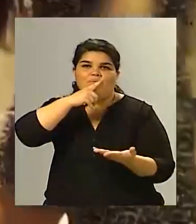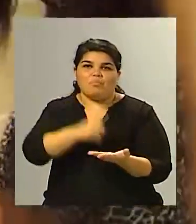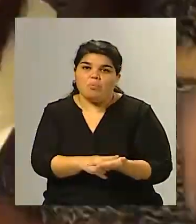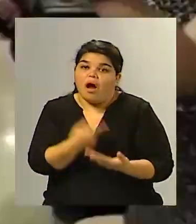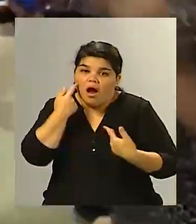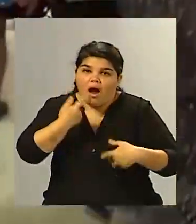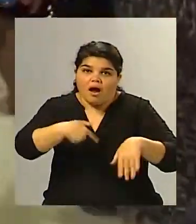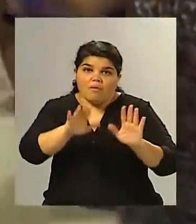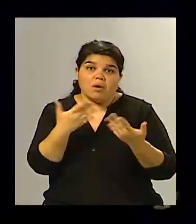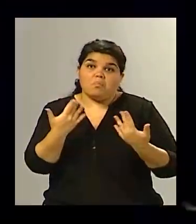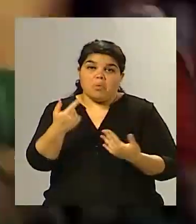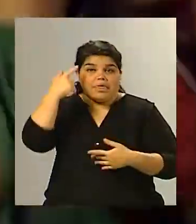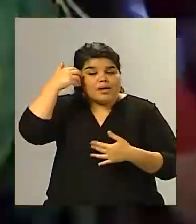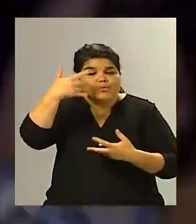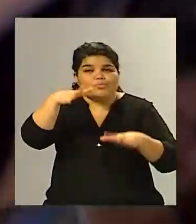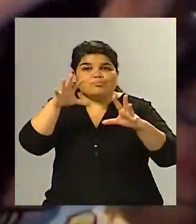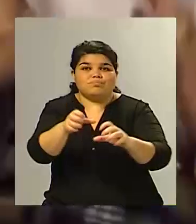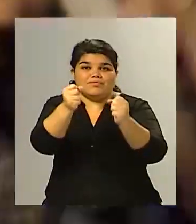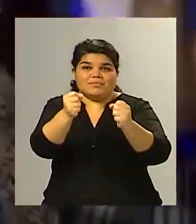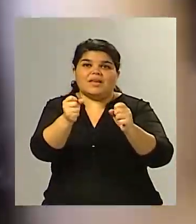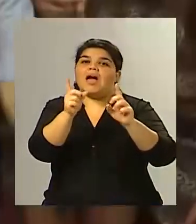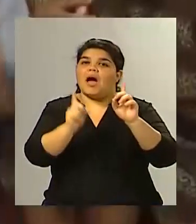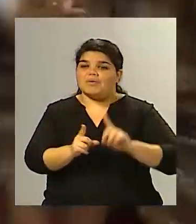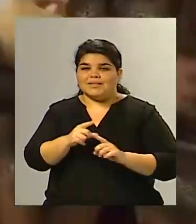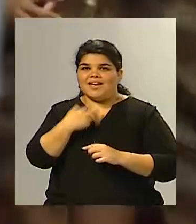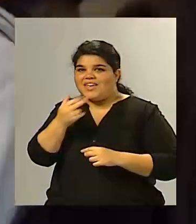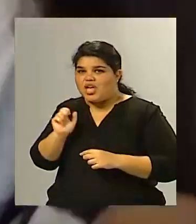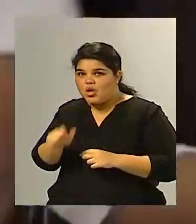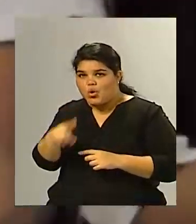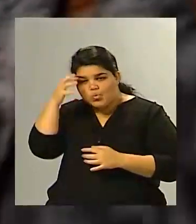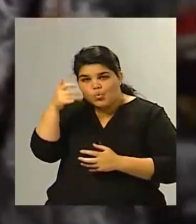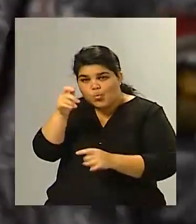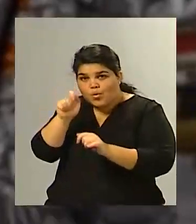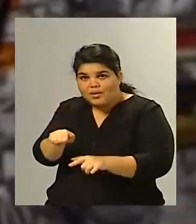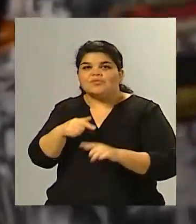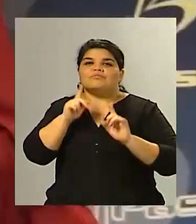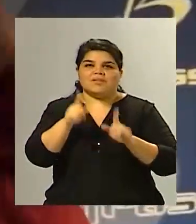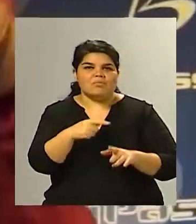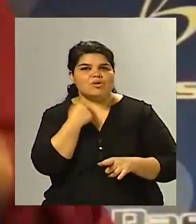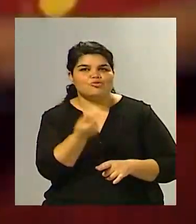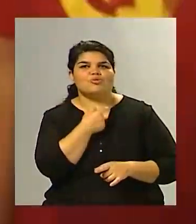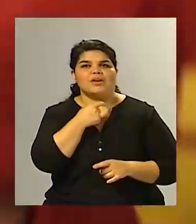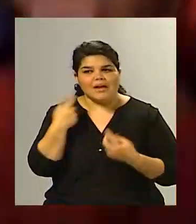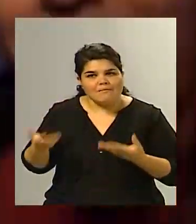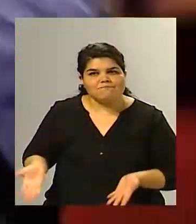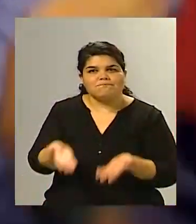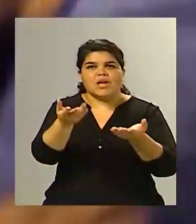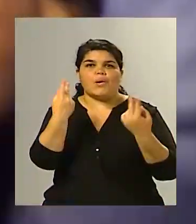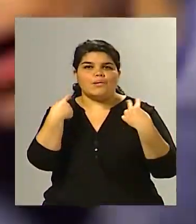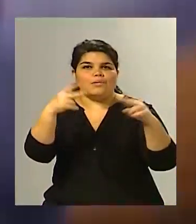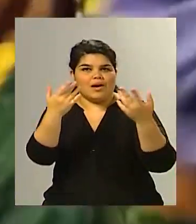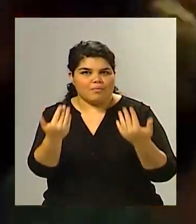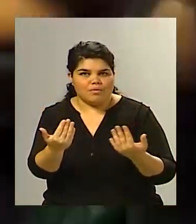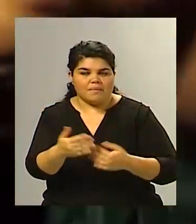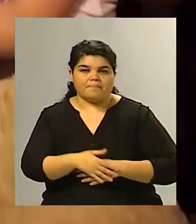cumplir el sueño, no solamente a veces de nuestros hijos, sino también el nuestro, ¿no? De que puedan concretar ese viaje de egresados. Bueno, hay